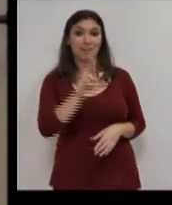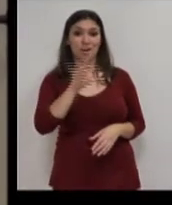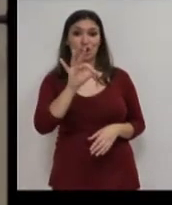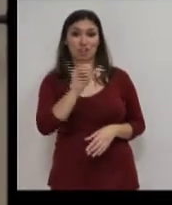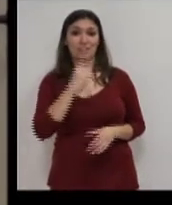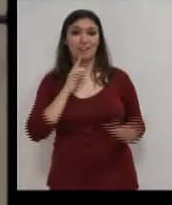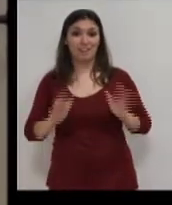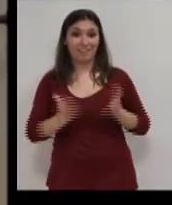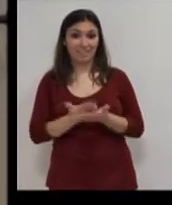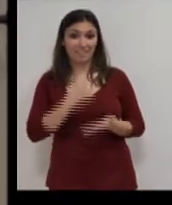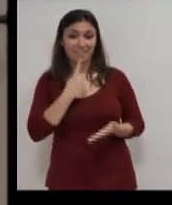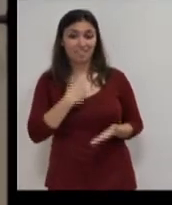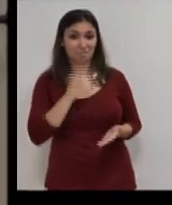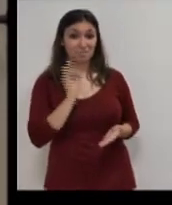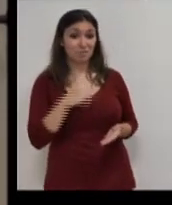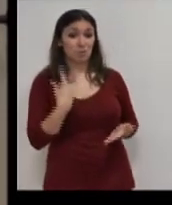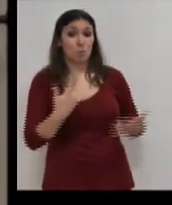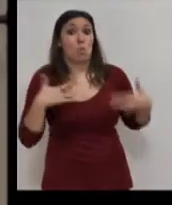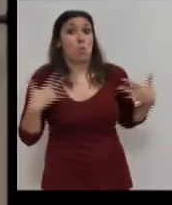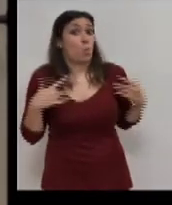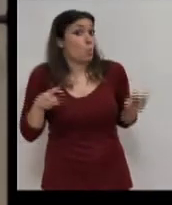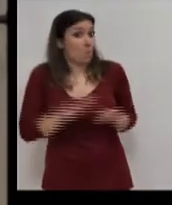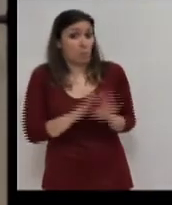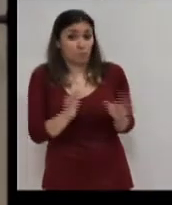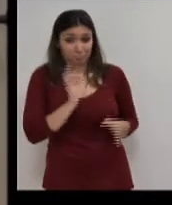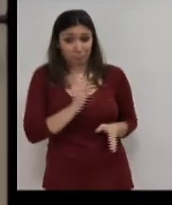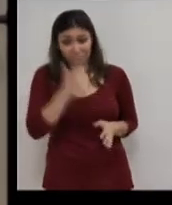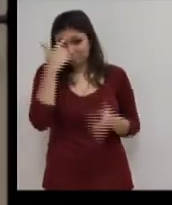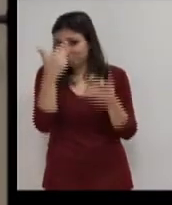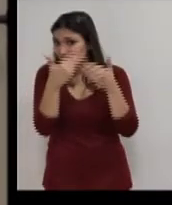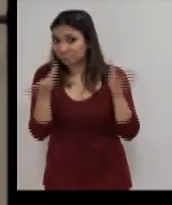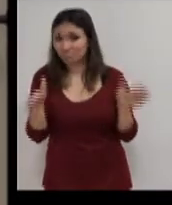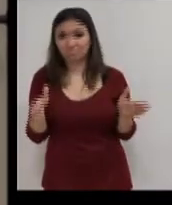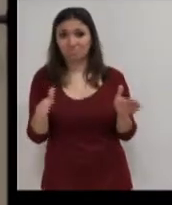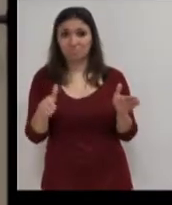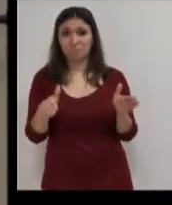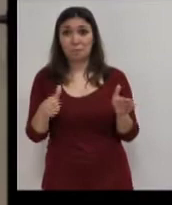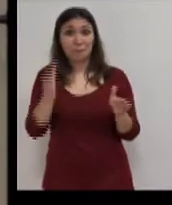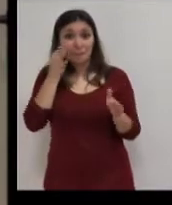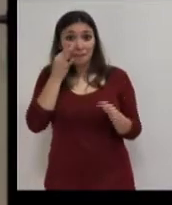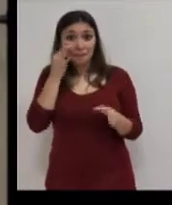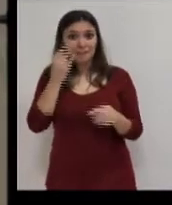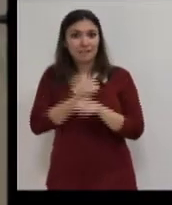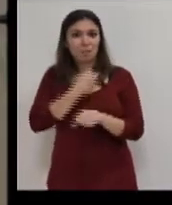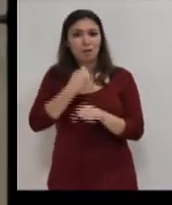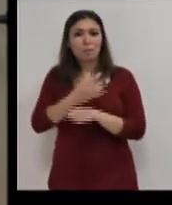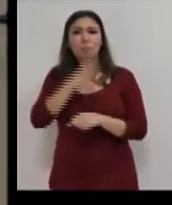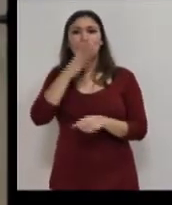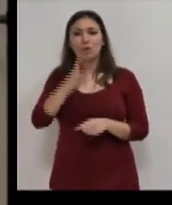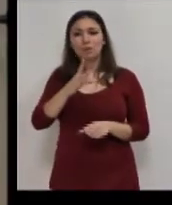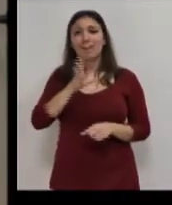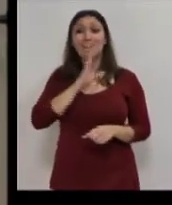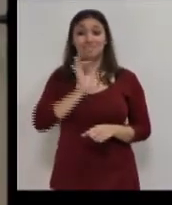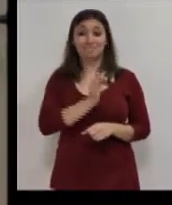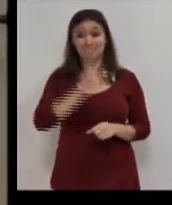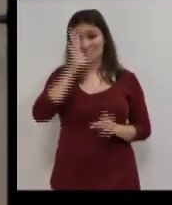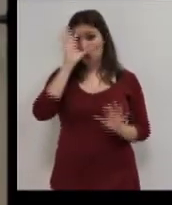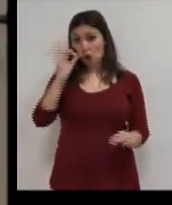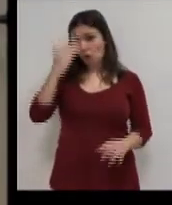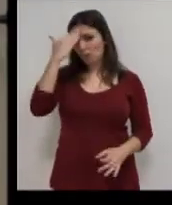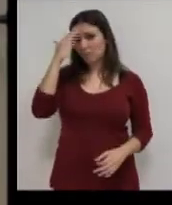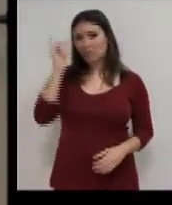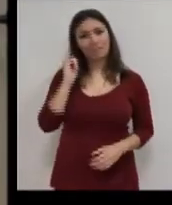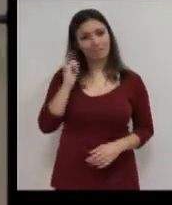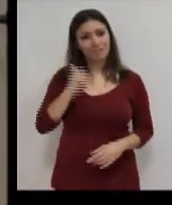líneas de trabajo. Como bien decías, Rosa, somos nuevos, estamos muy abiertos, realmente